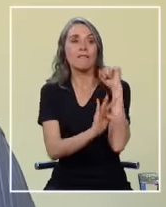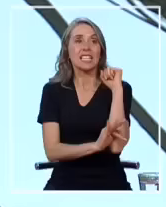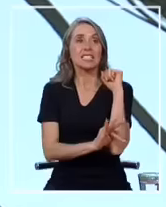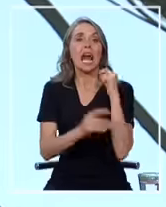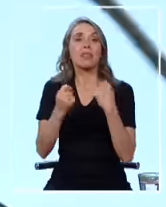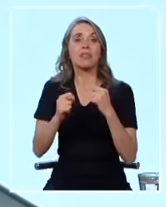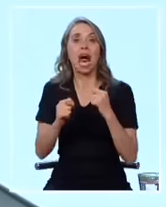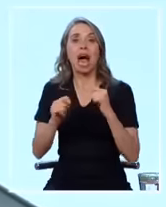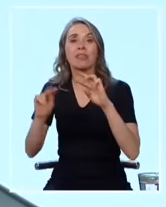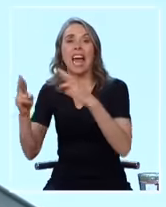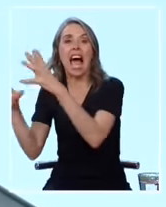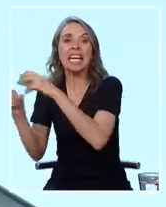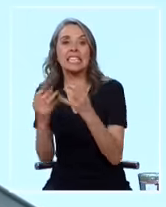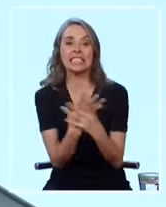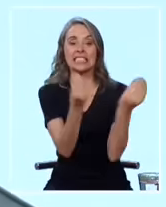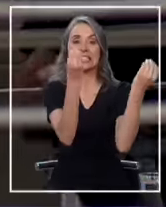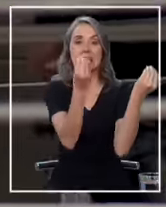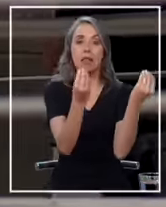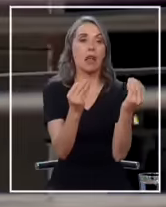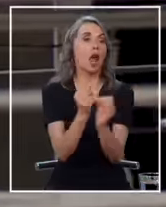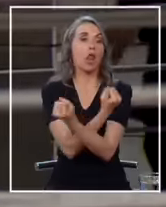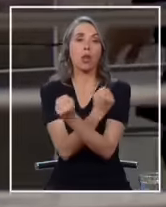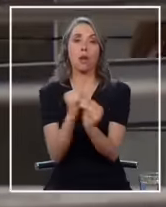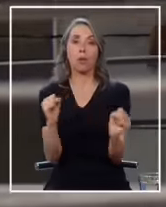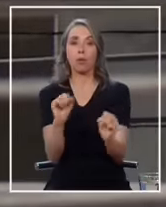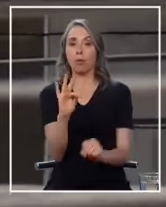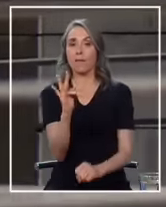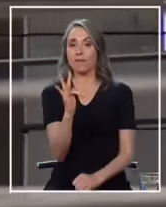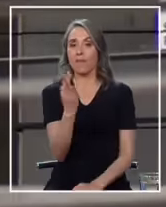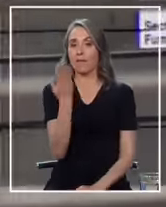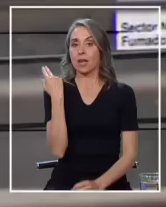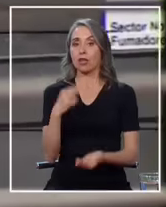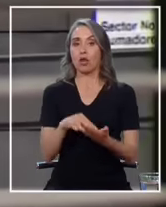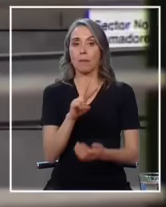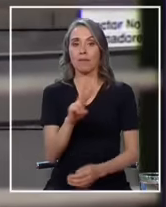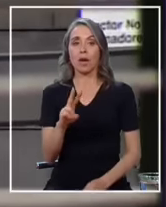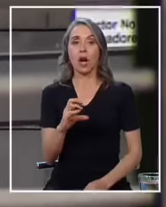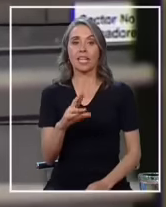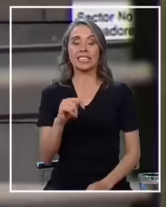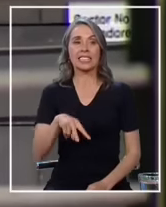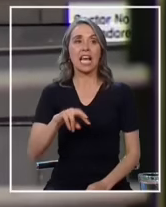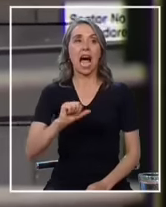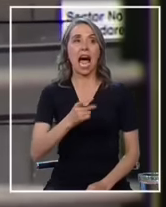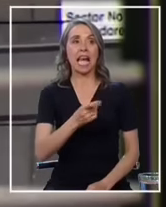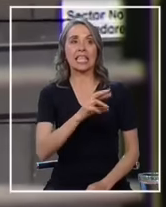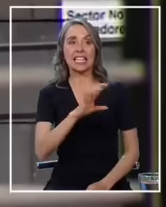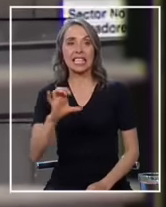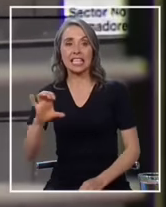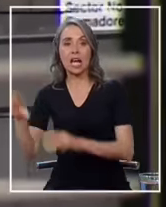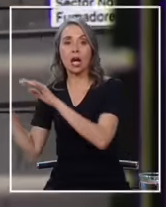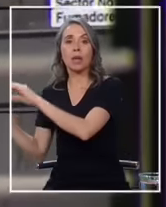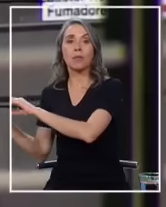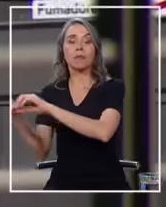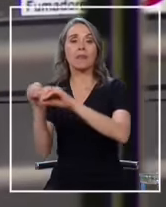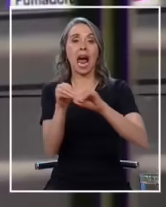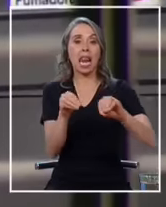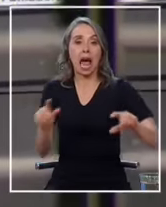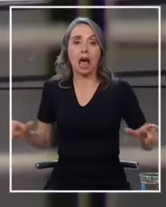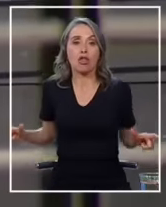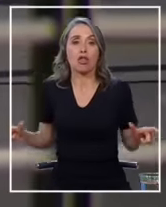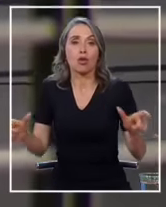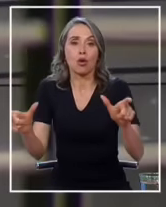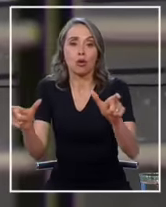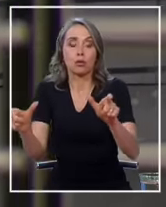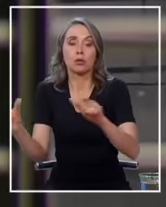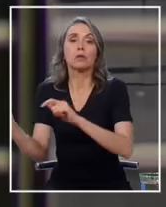intentara un rescate. Finalmente no ocurrió y en febrero de 2022, Cristian Aguirre Ramírez fue trasladado en un intenso operativo a